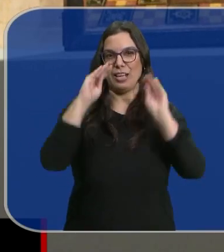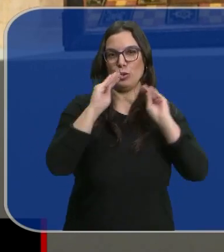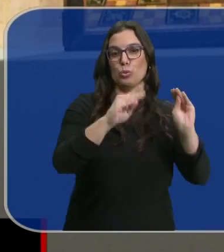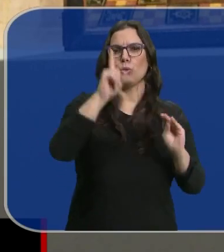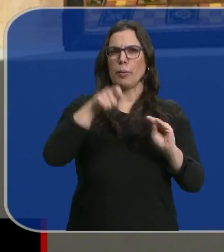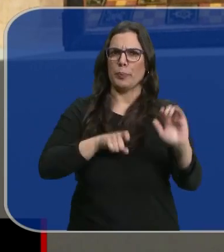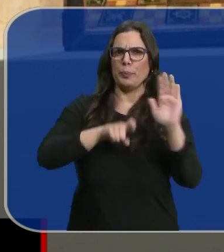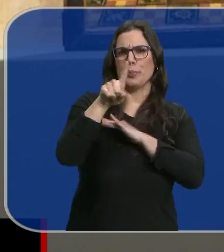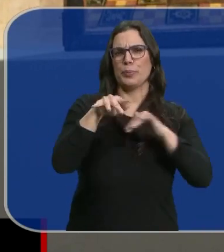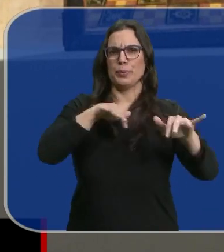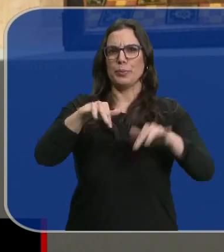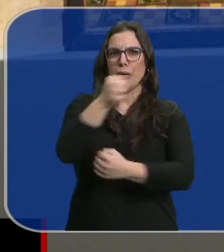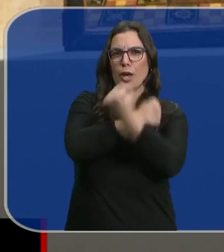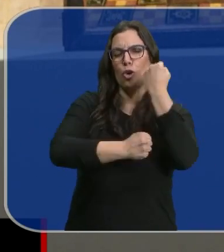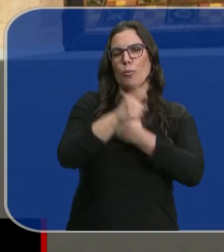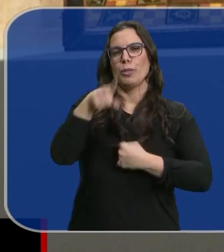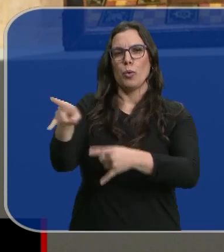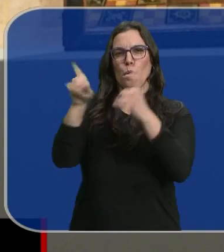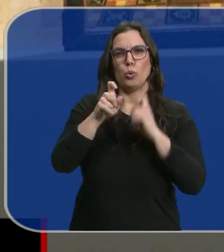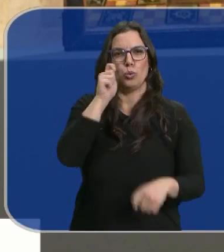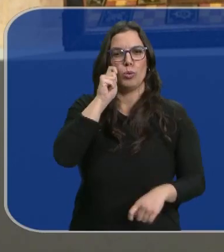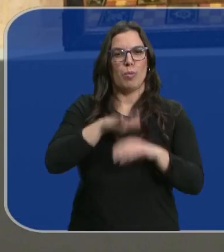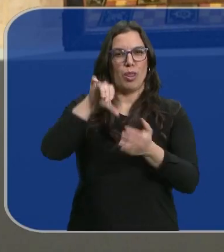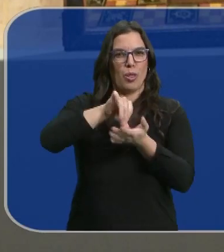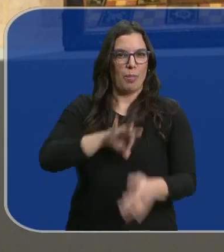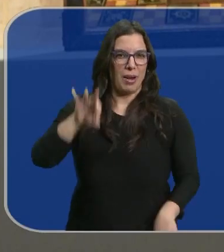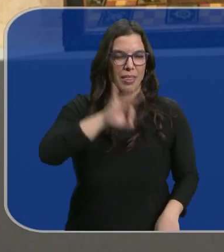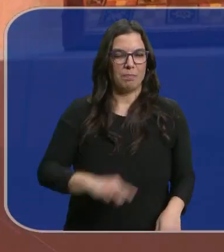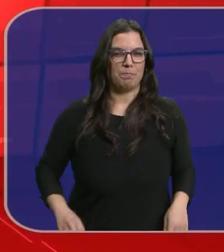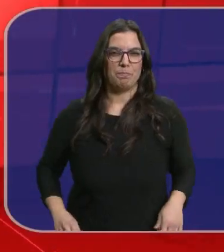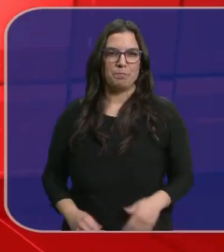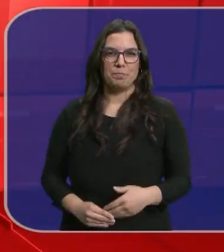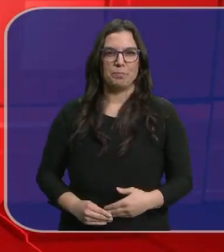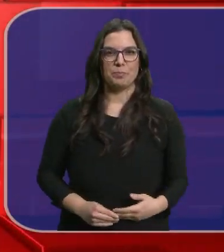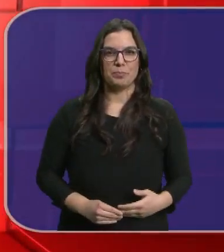importante revulsivo económico y turístico para la ciudad palentina.